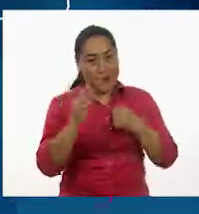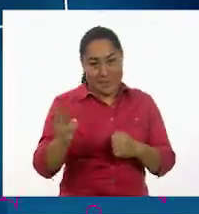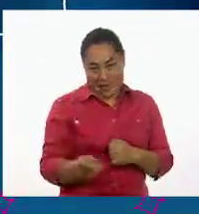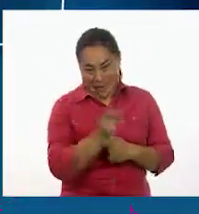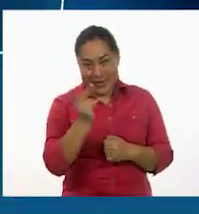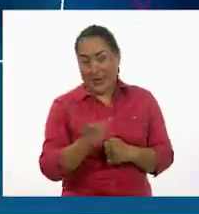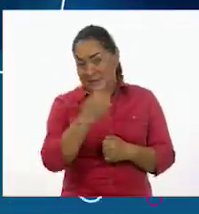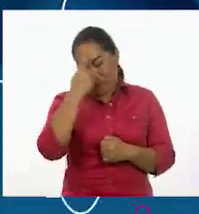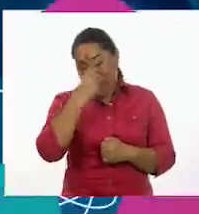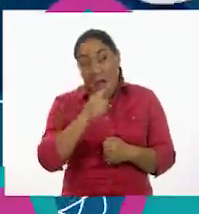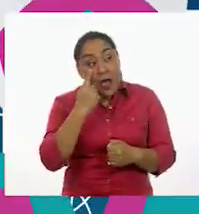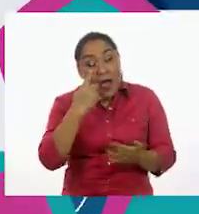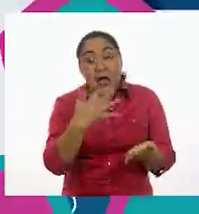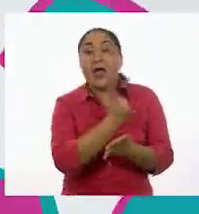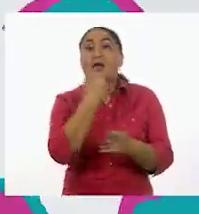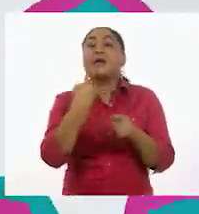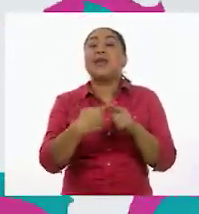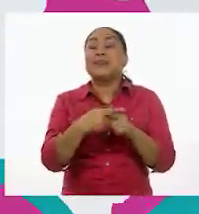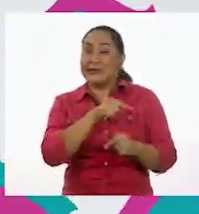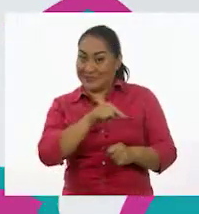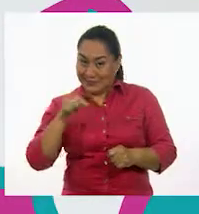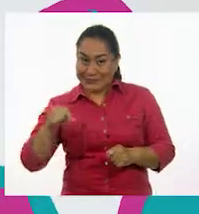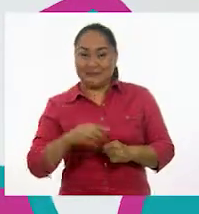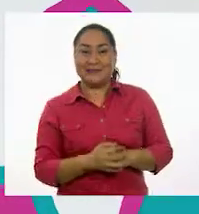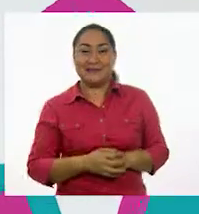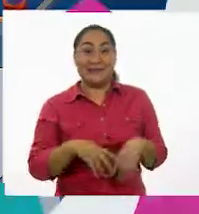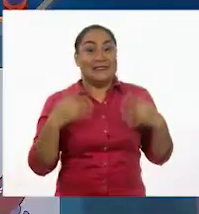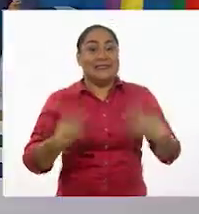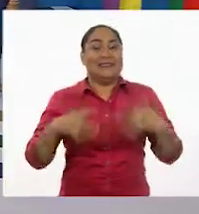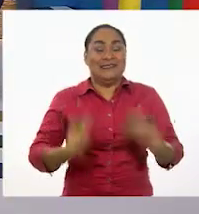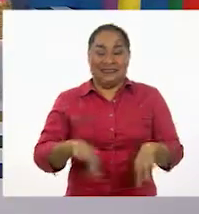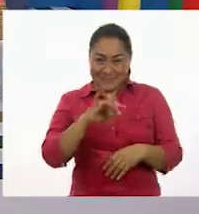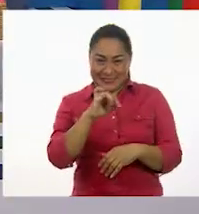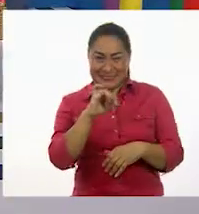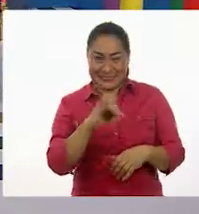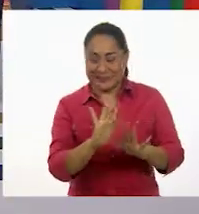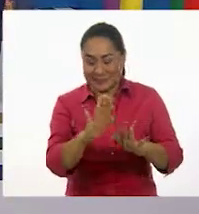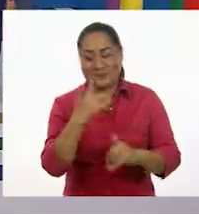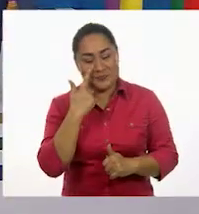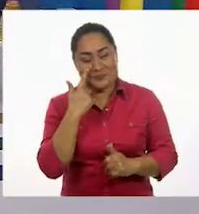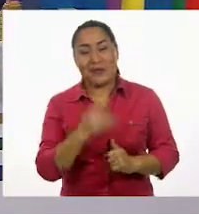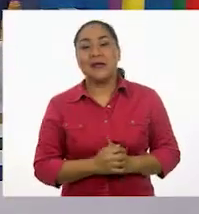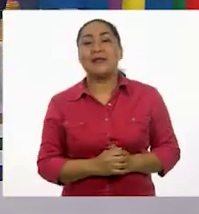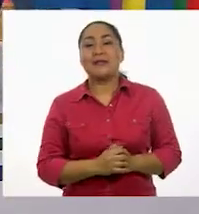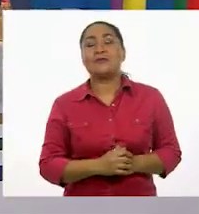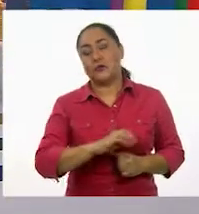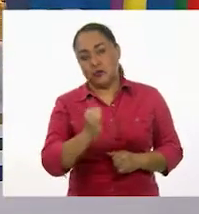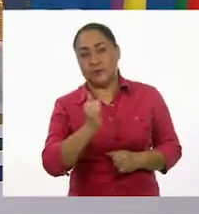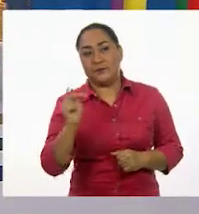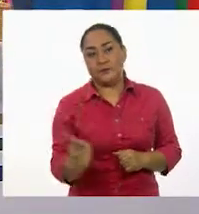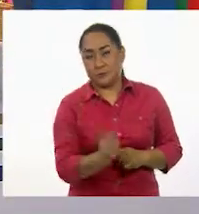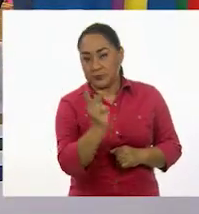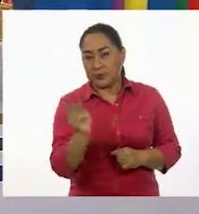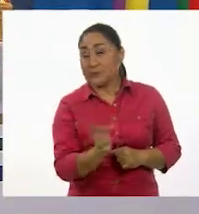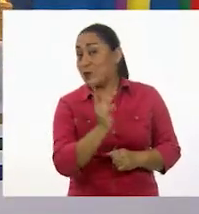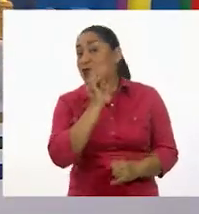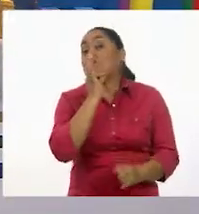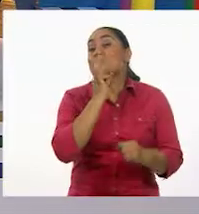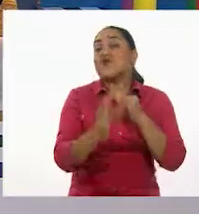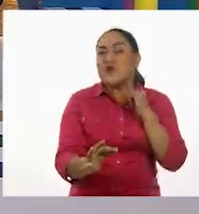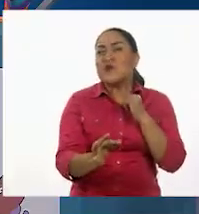de desempate que marque la diferencia entre los dos? ¡Sí! ¡Ay, muy bien! Venga, pues vamos a ella. Pregunta final